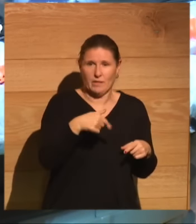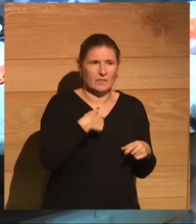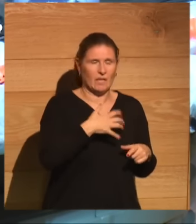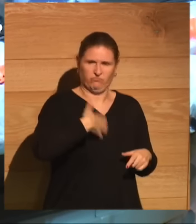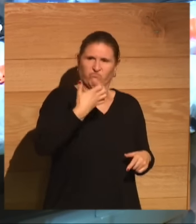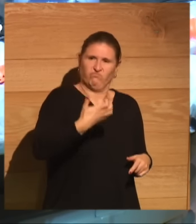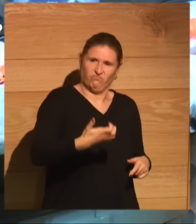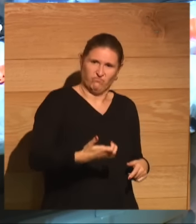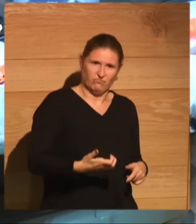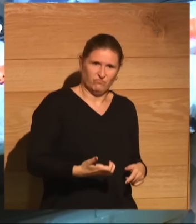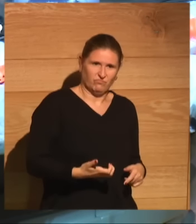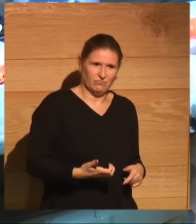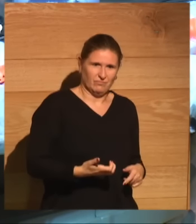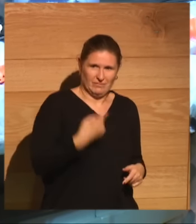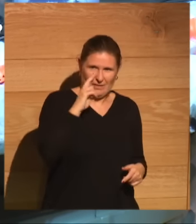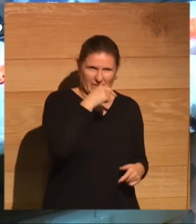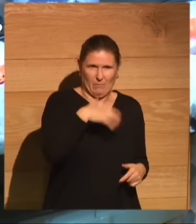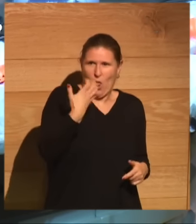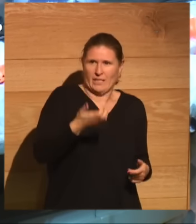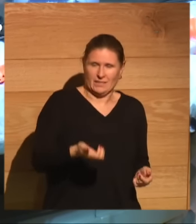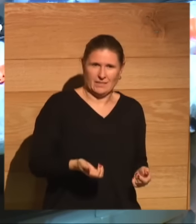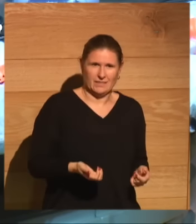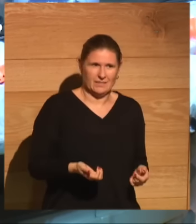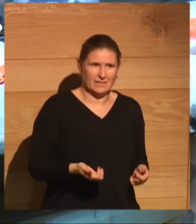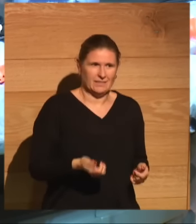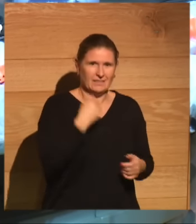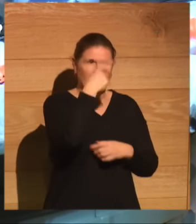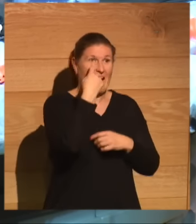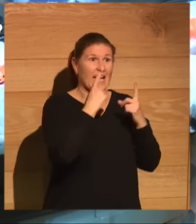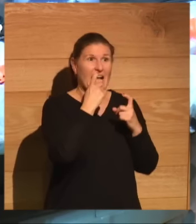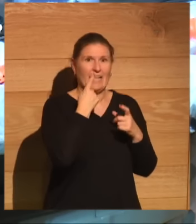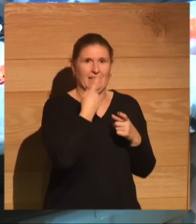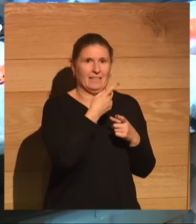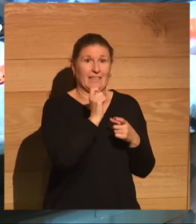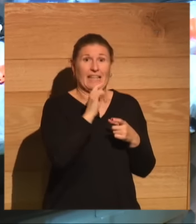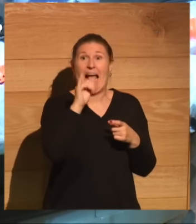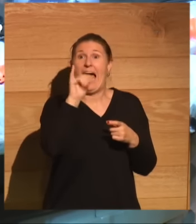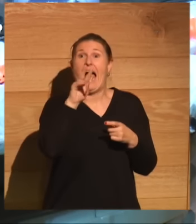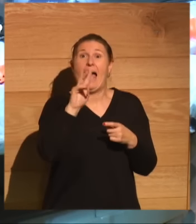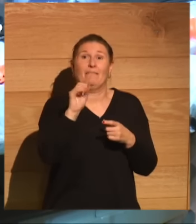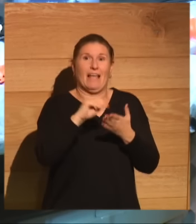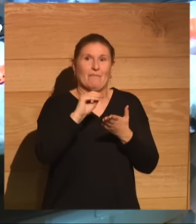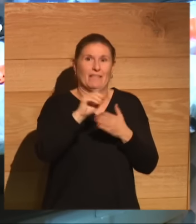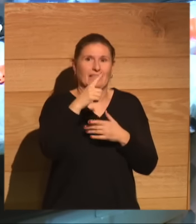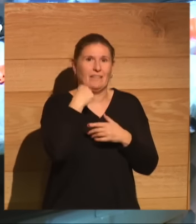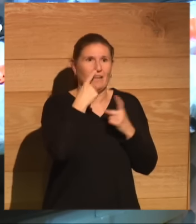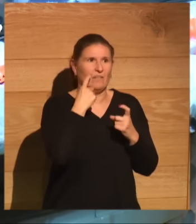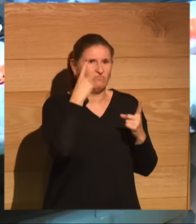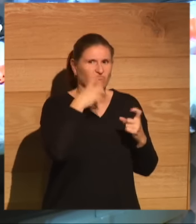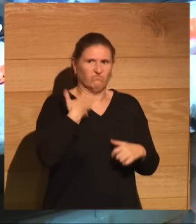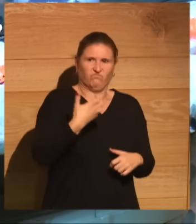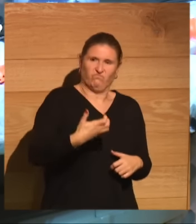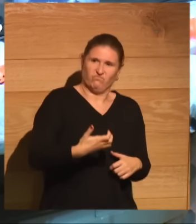Está indignado. Escúchame. Está indignado porque... Ha puesto esa cara que pone a veces Javi de indignación